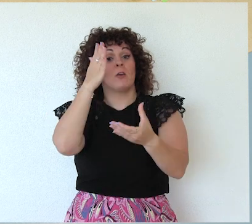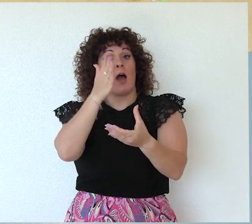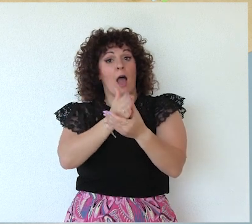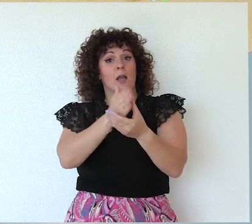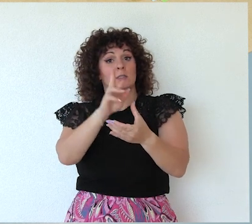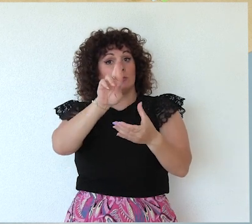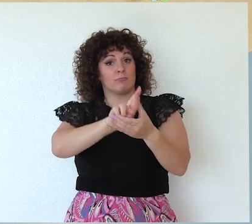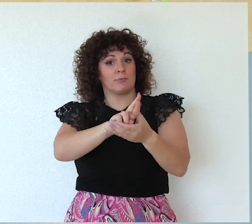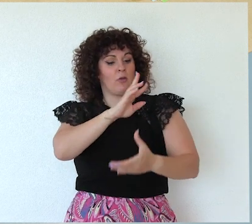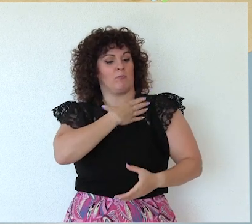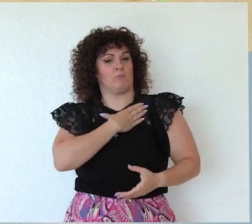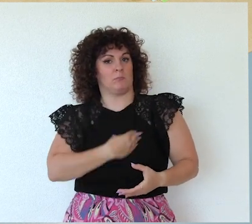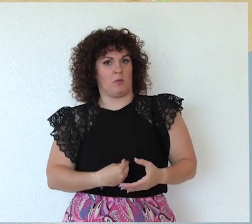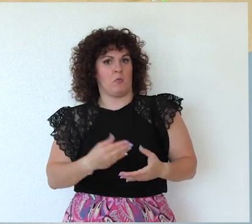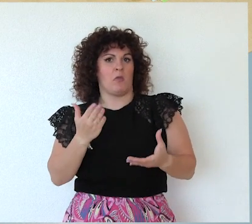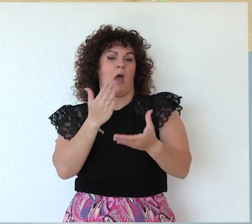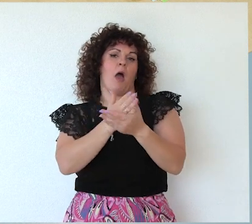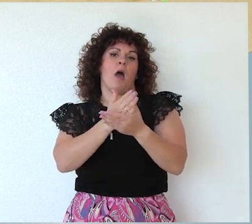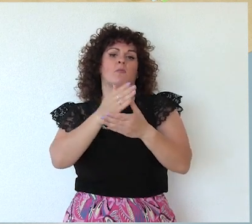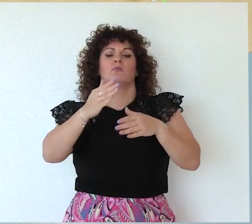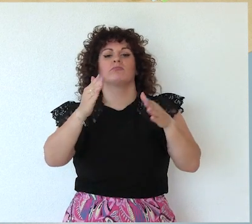de la Región de Murcia, del álbum familiar.